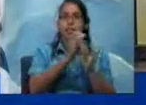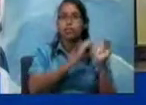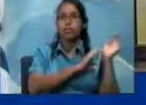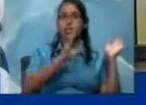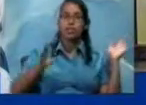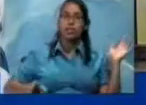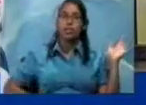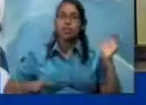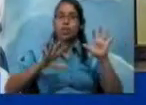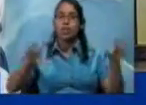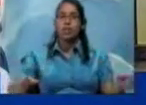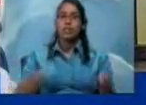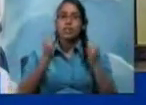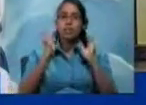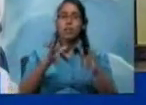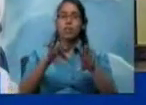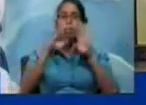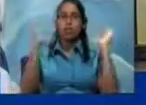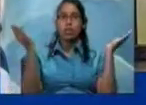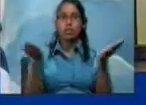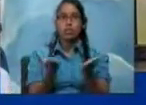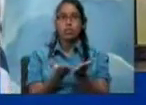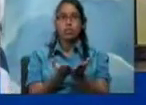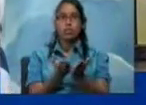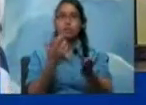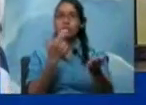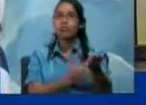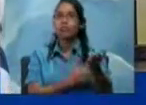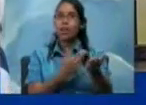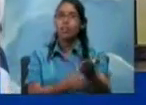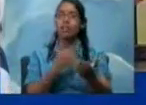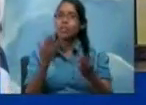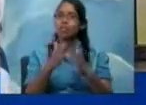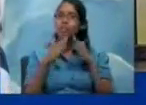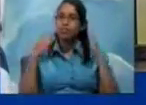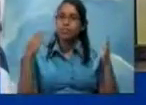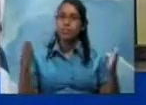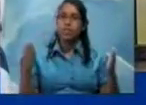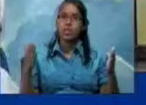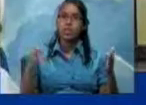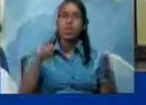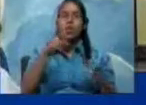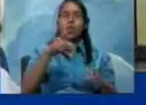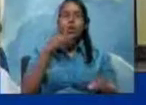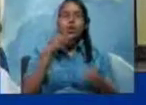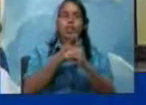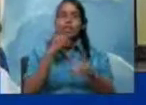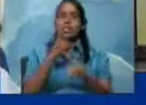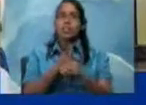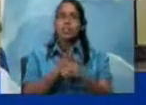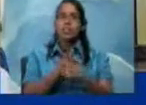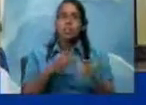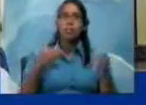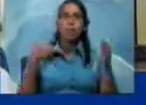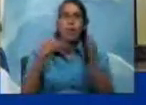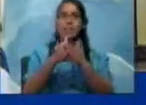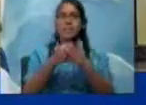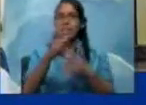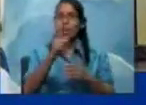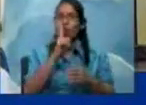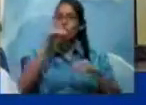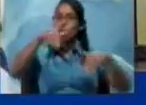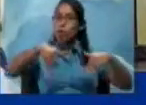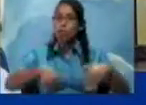El Salvador del el mundo hermano Qué tremendo los discípulos encerrados por allá